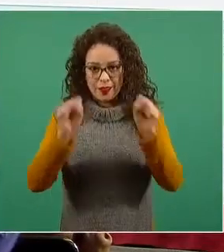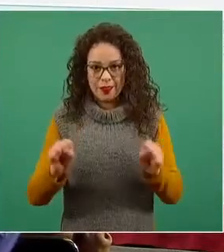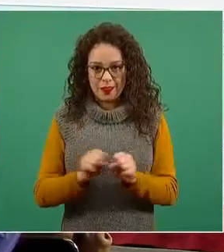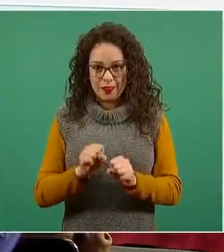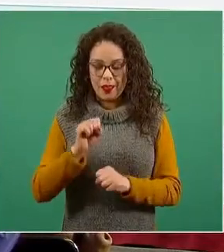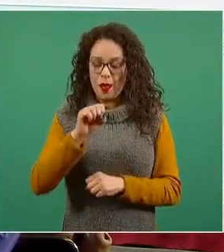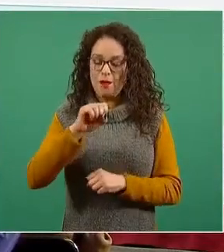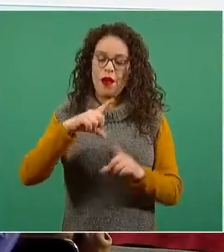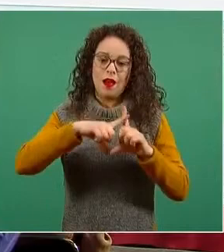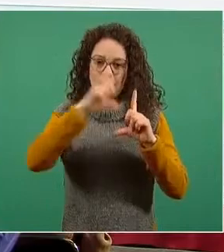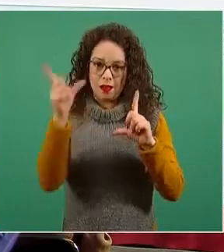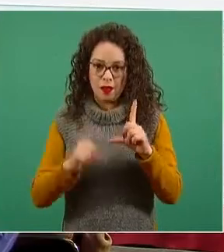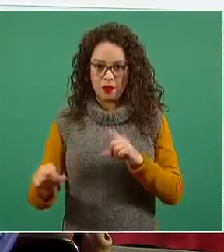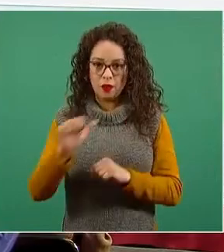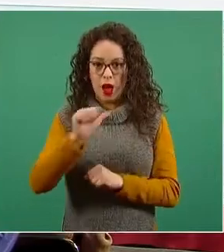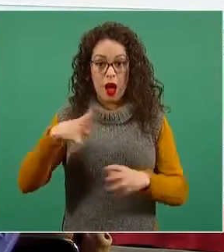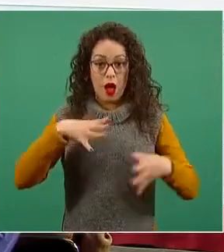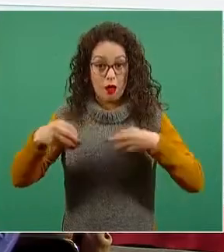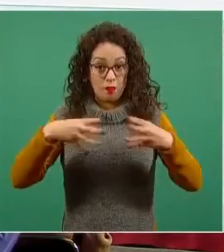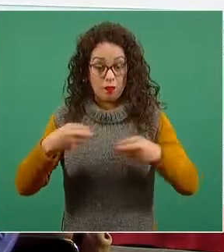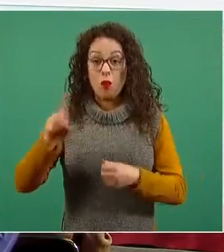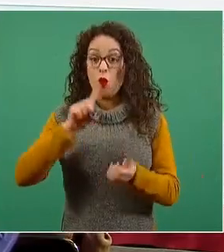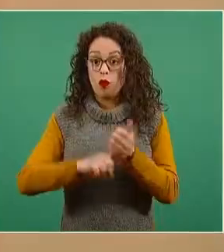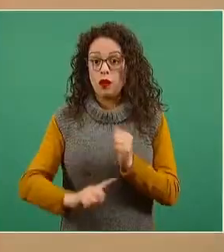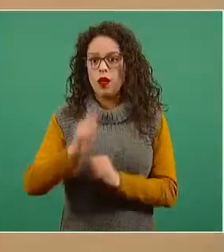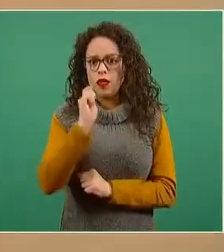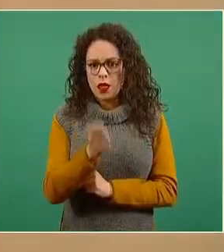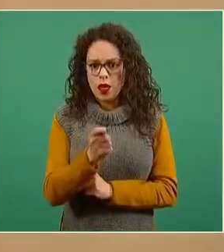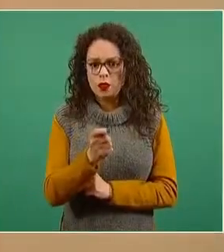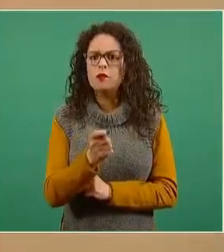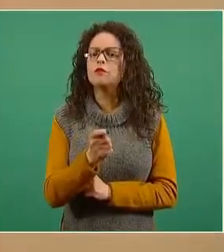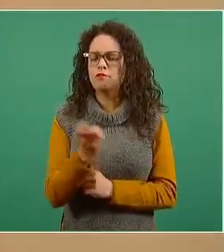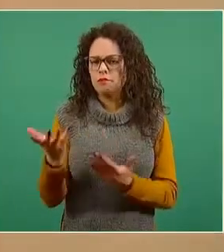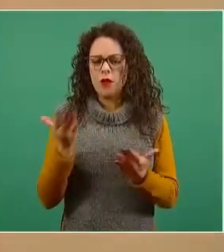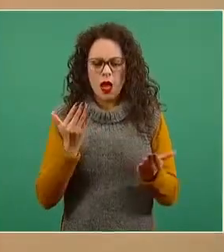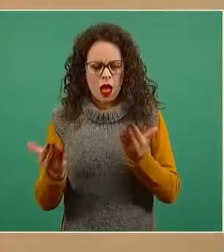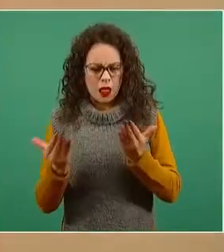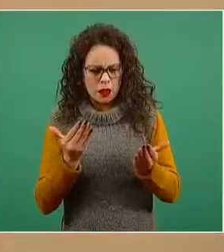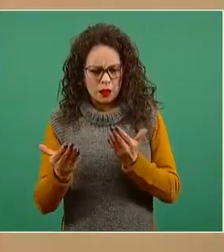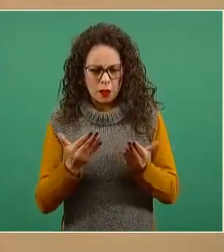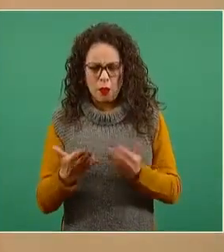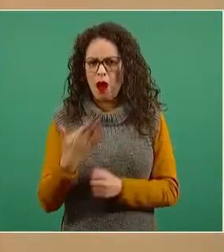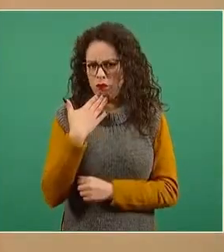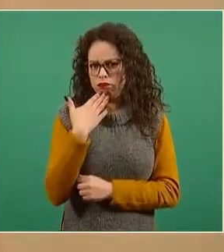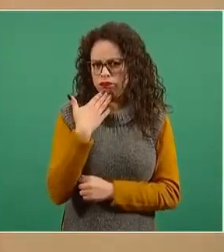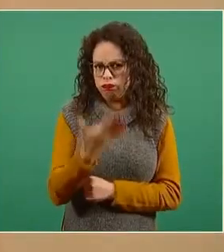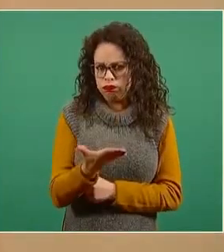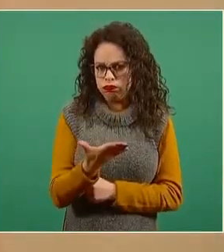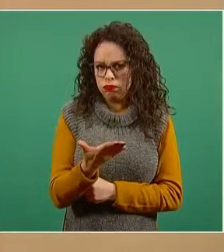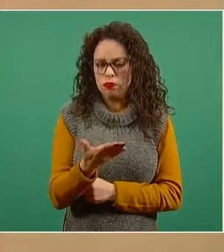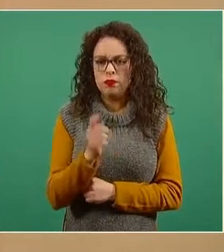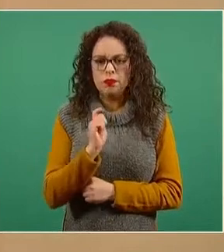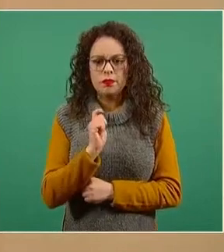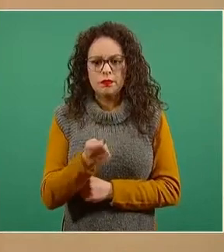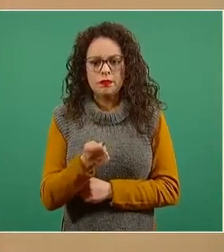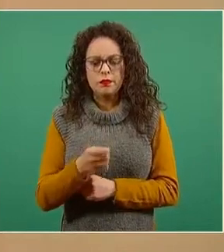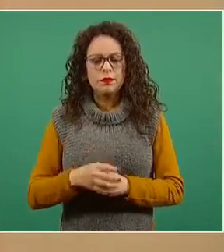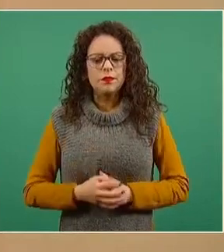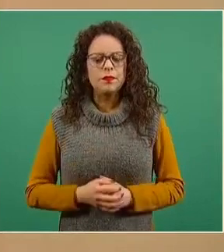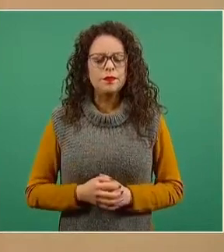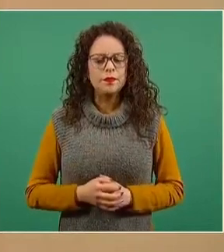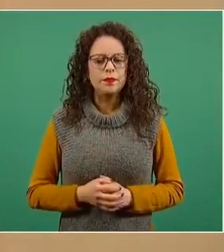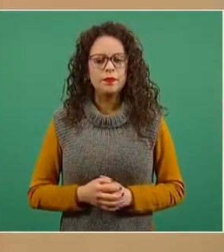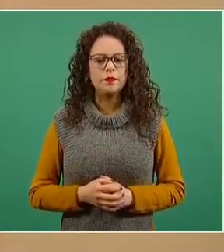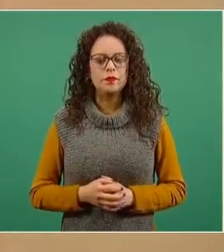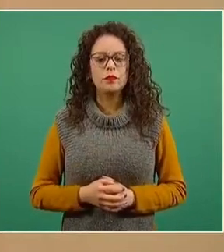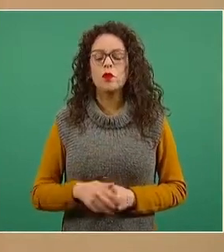un resultado positivo o estimado, dado que no se les haya tomado